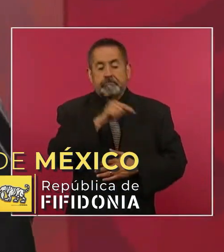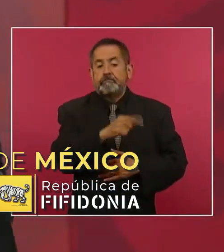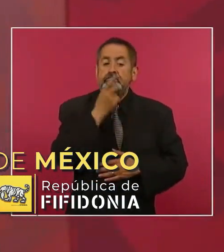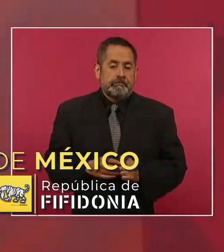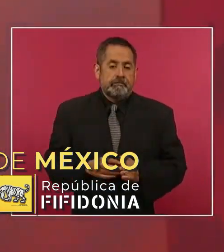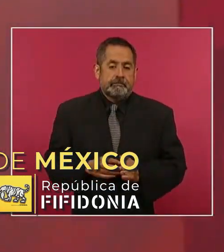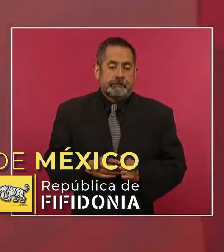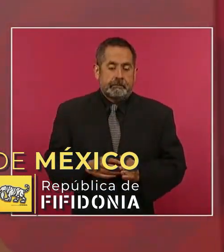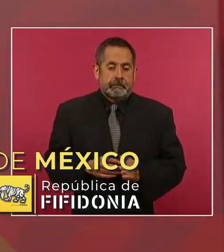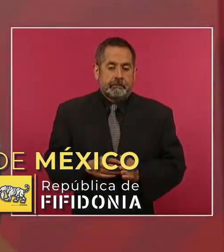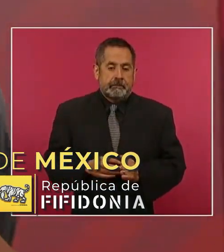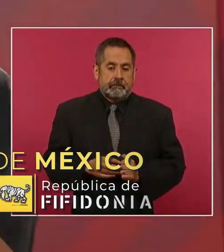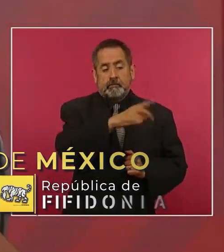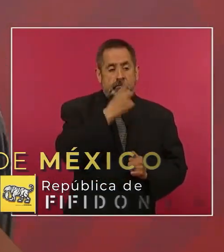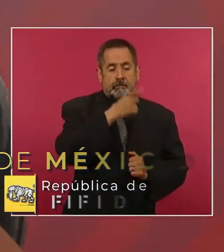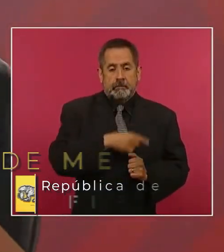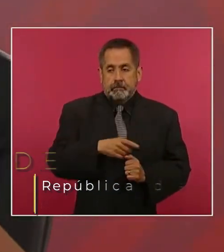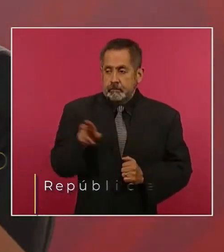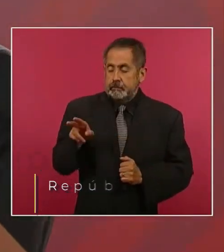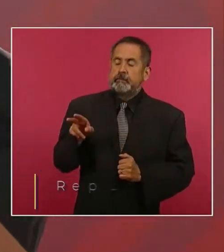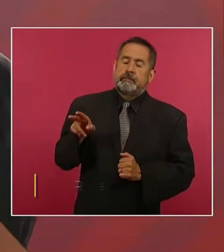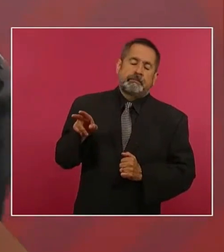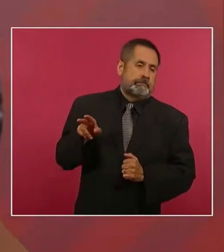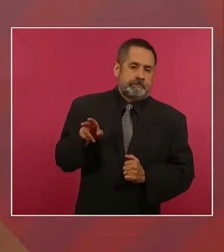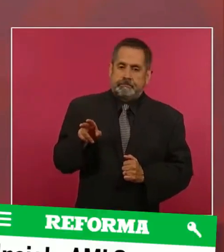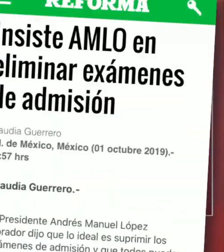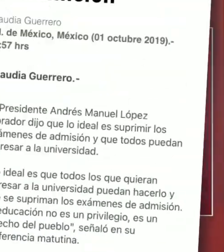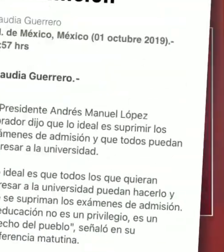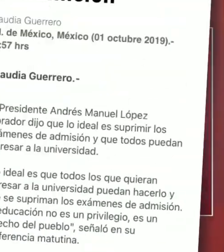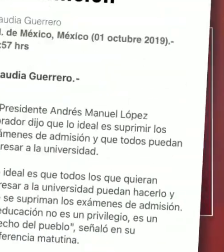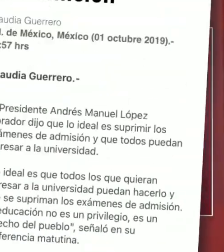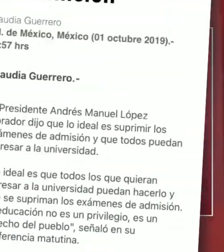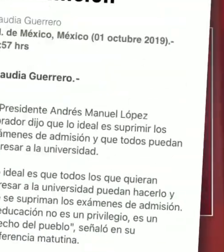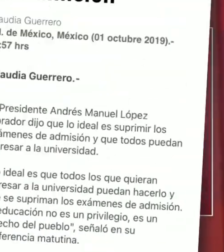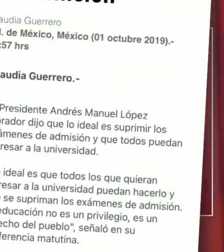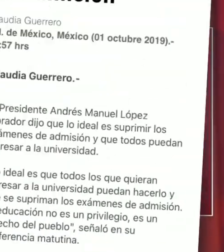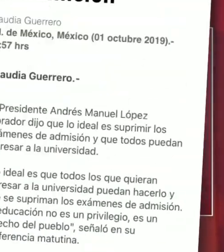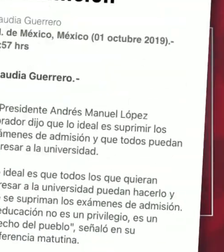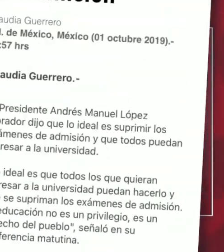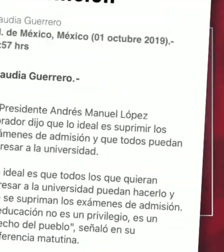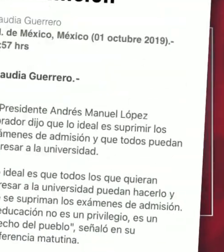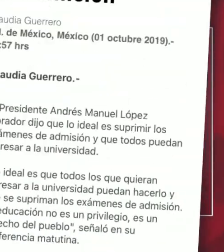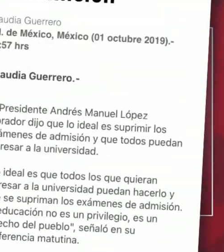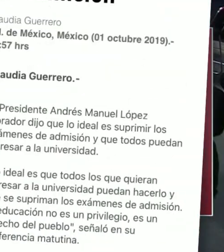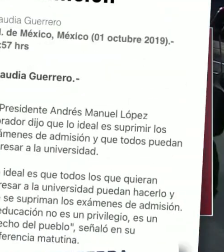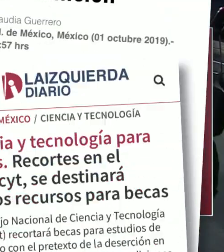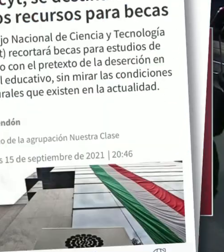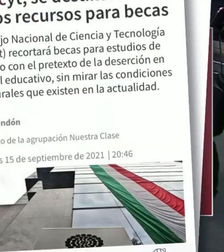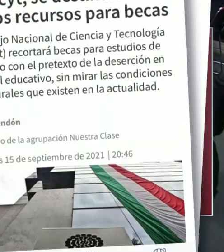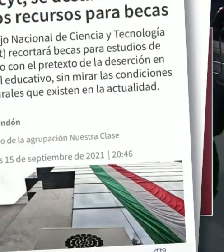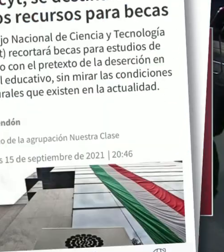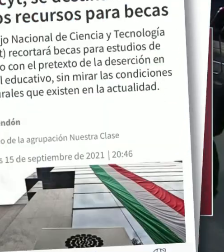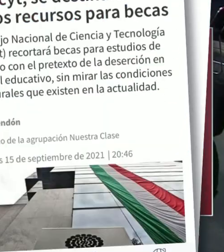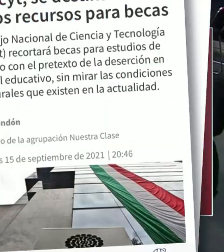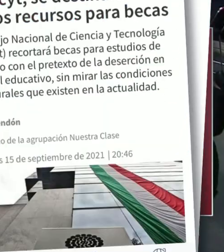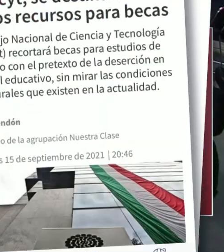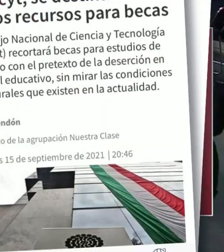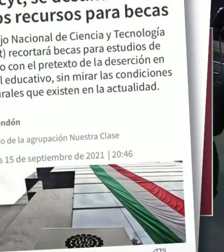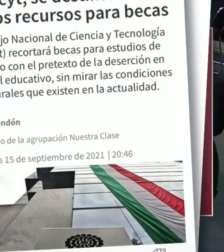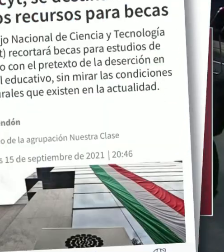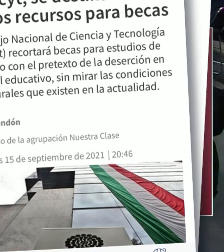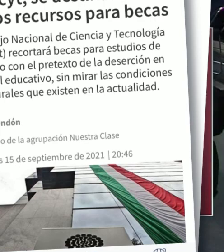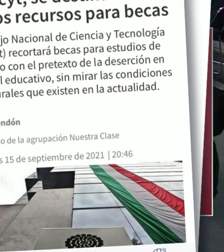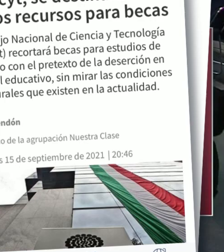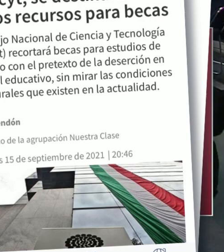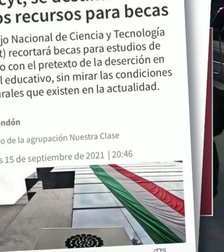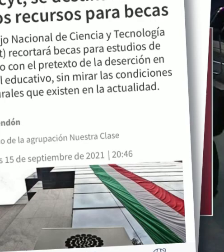que estaba mal que se quitaran los exámenes de admisión. Dos, ¿por qué abrirle